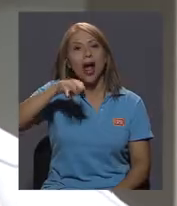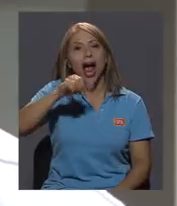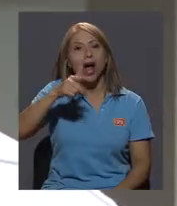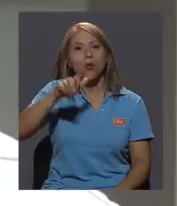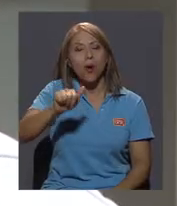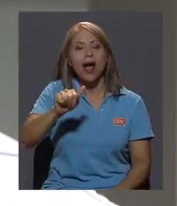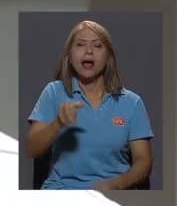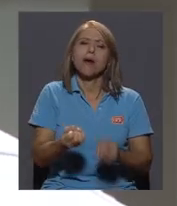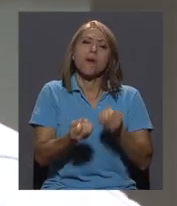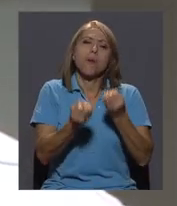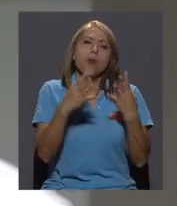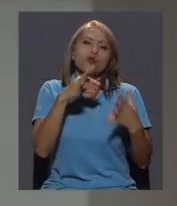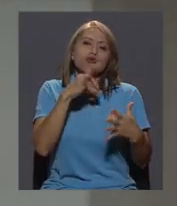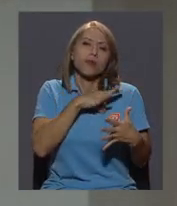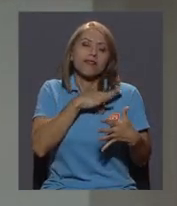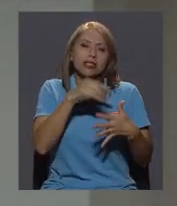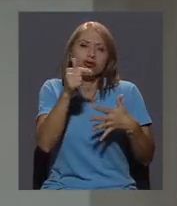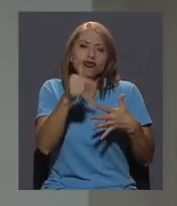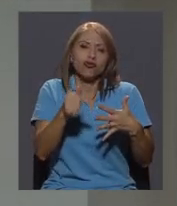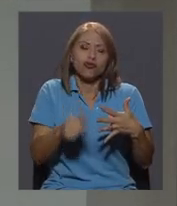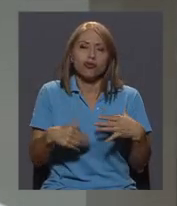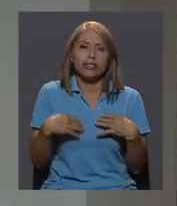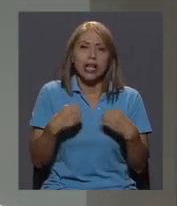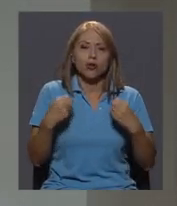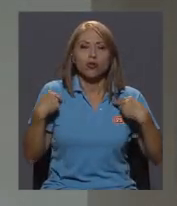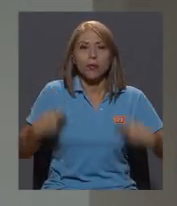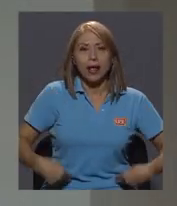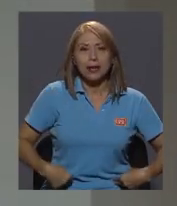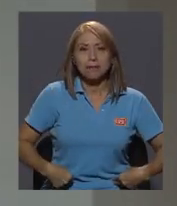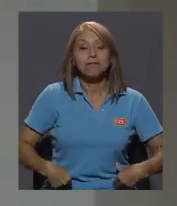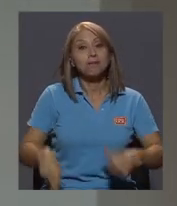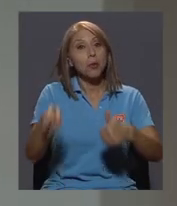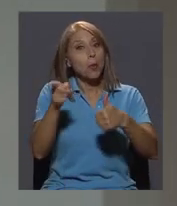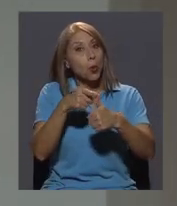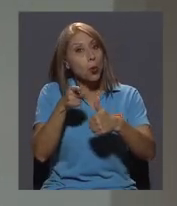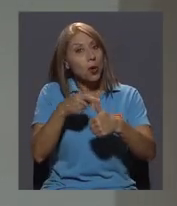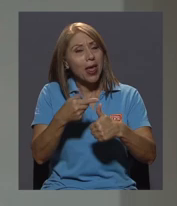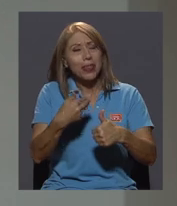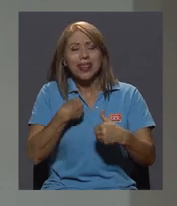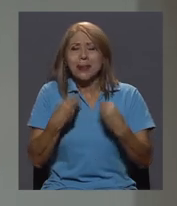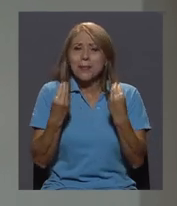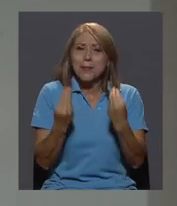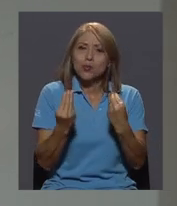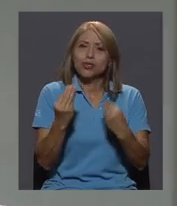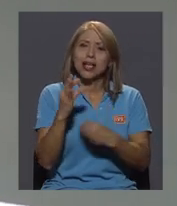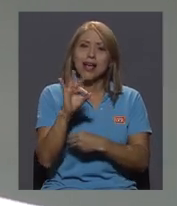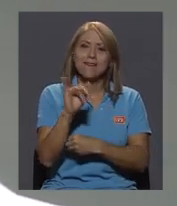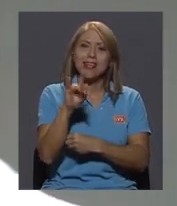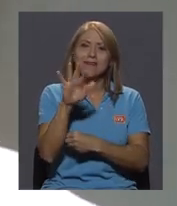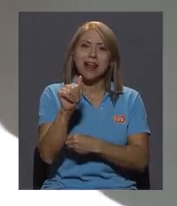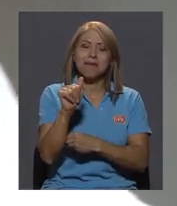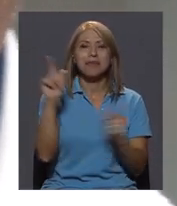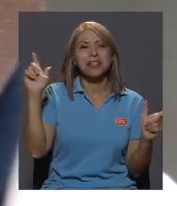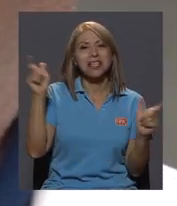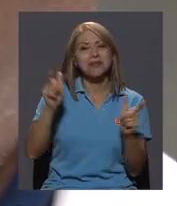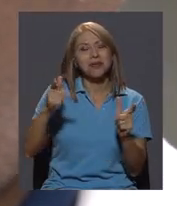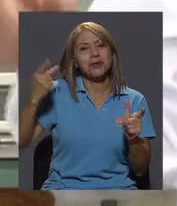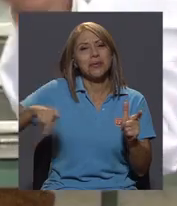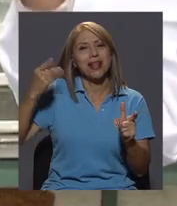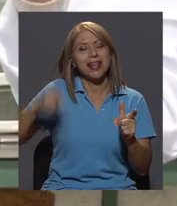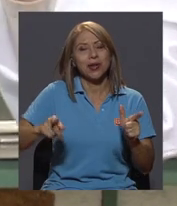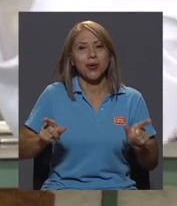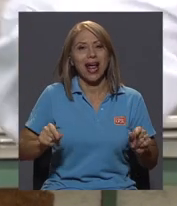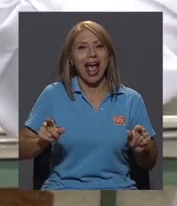aporta múltiples beneficios a la salud humana. Por un lado, al estar cargado de fibra, disminuye el riesgo de